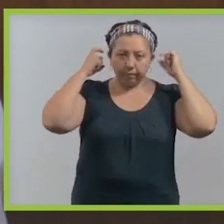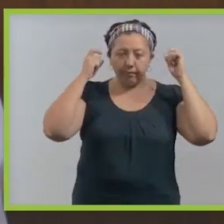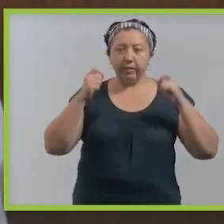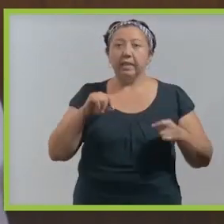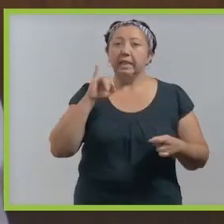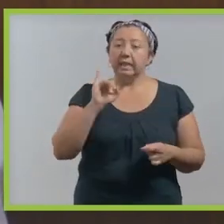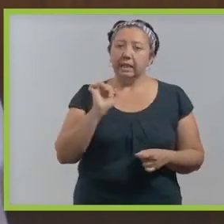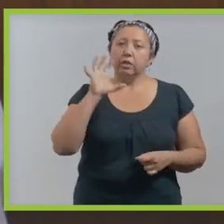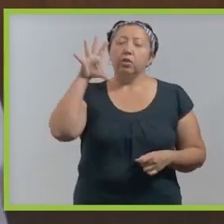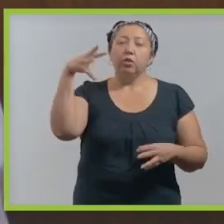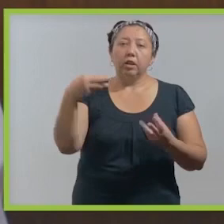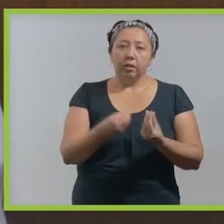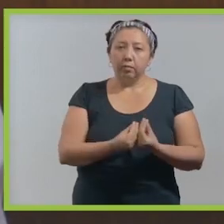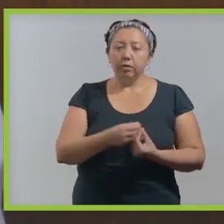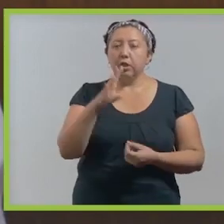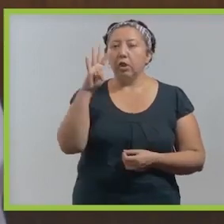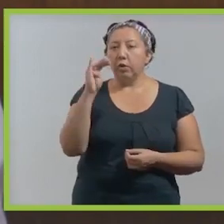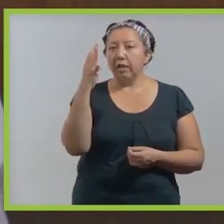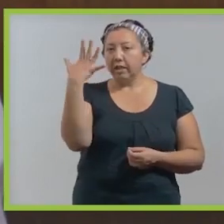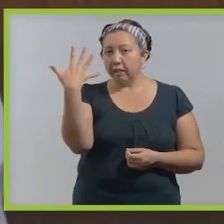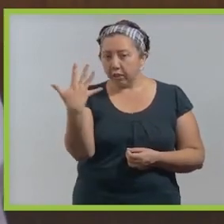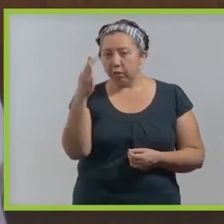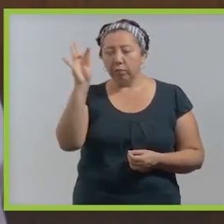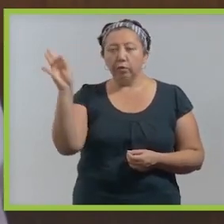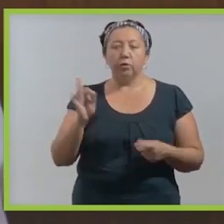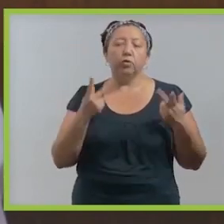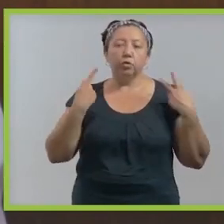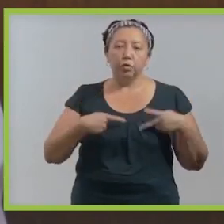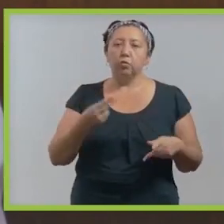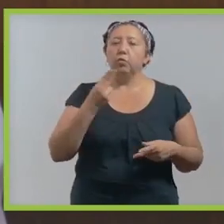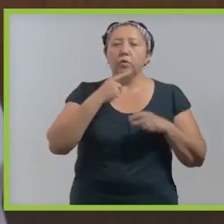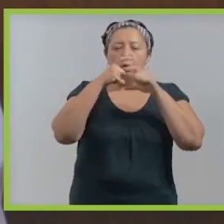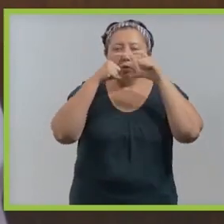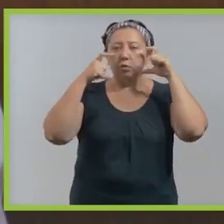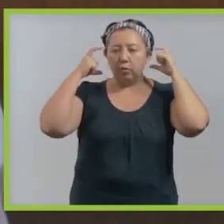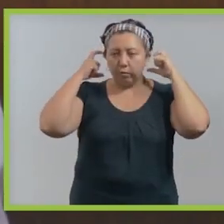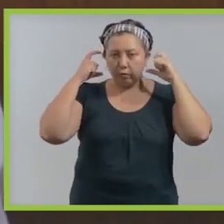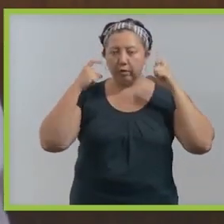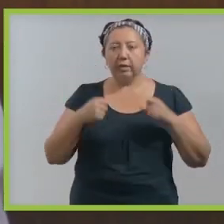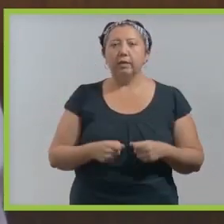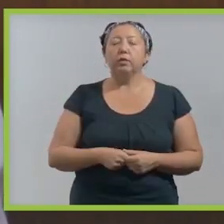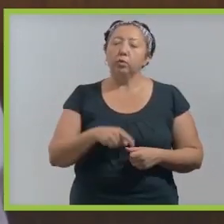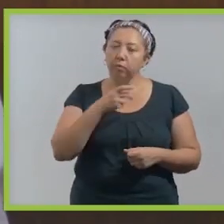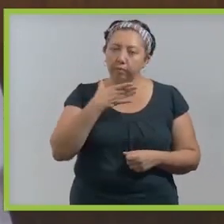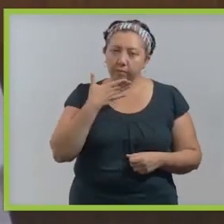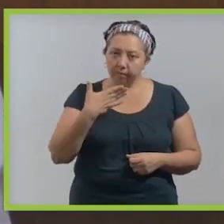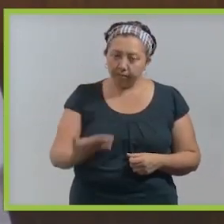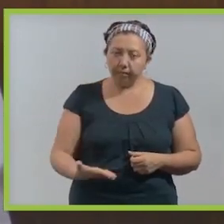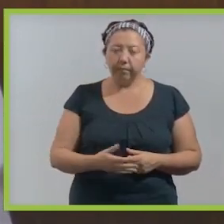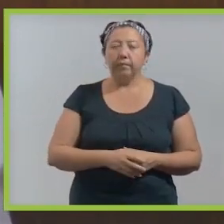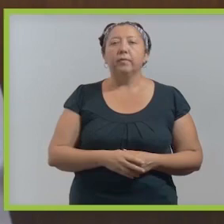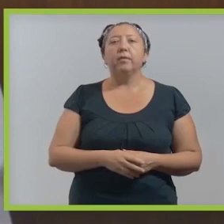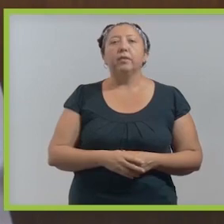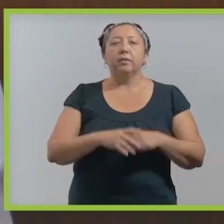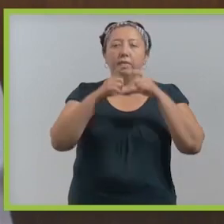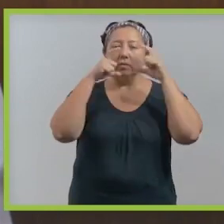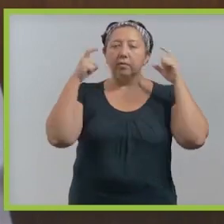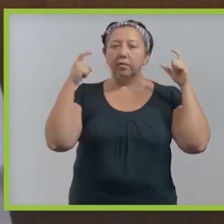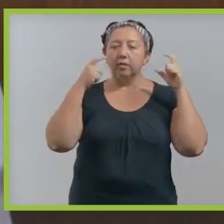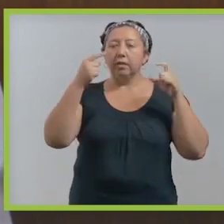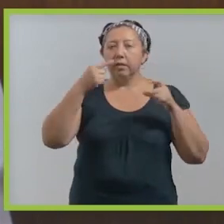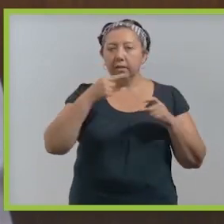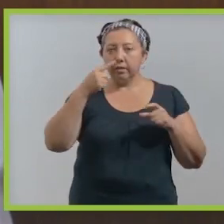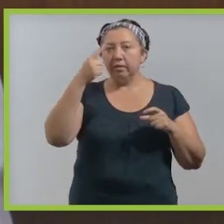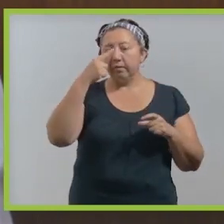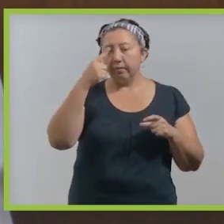cubrebocas. Si lográramos que el 95% de los yucatecos utilizaran cubrebocas y lo utilizaran correctamente, tapando desde